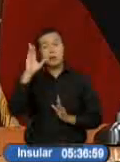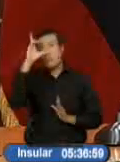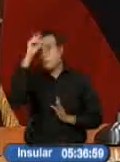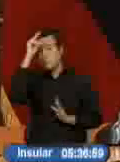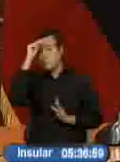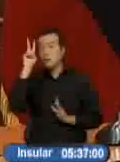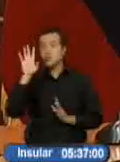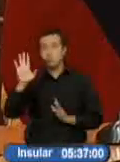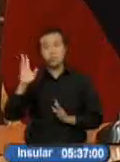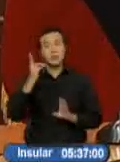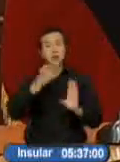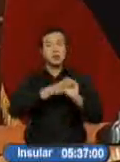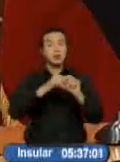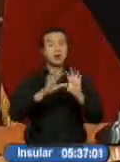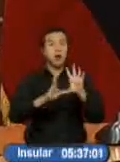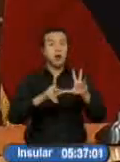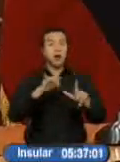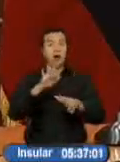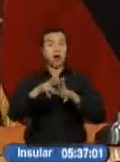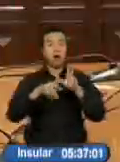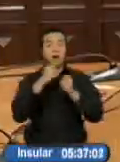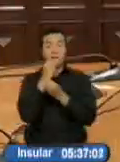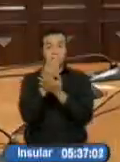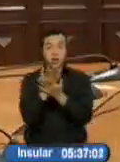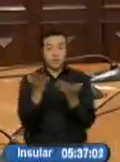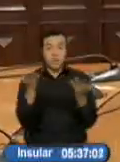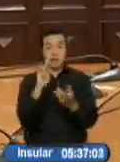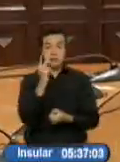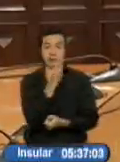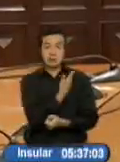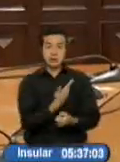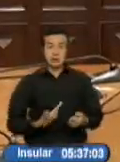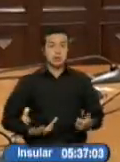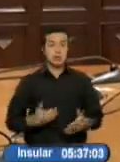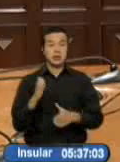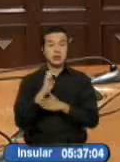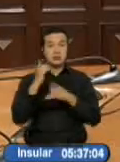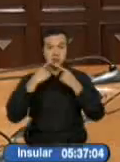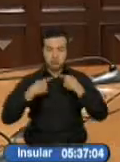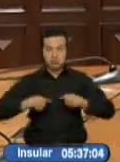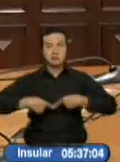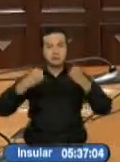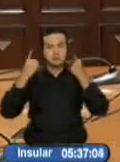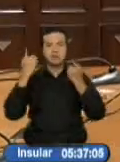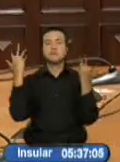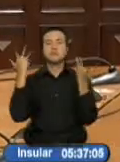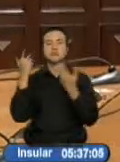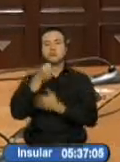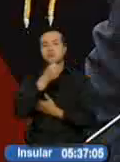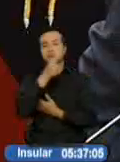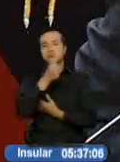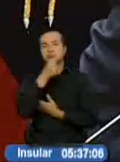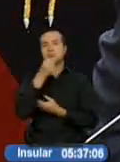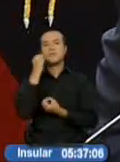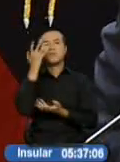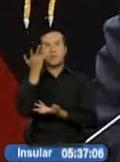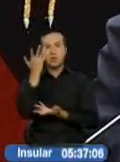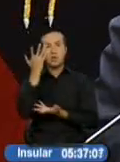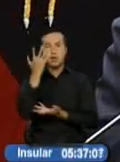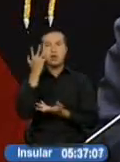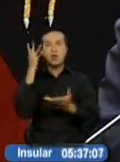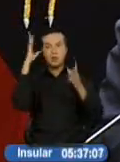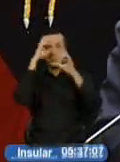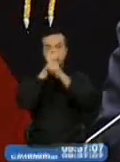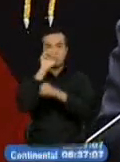Glass en la red de corrupción implementada por la empresa constructora, el vicepresidente de la República expresó lo siguiente durante una declaración de prensa convocada la noche de